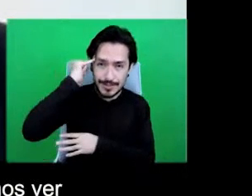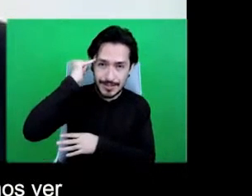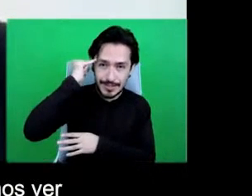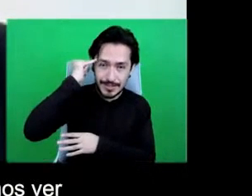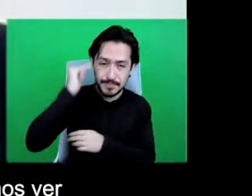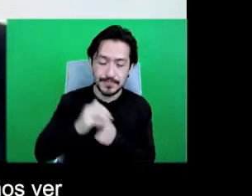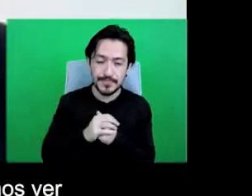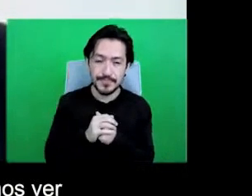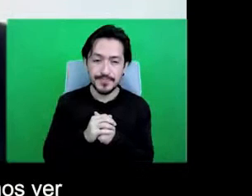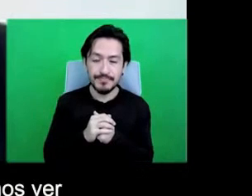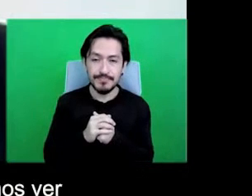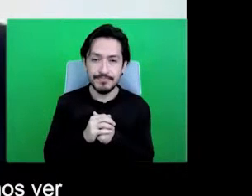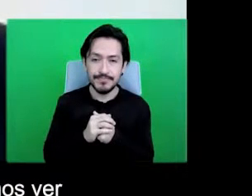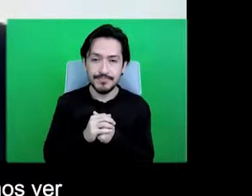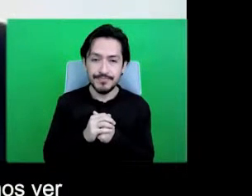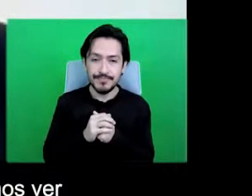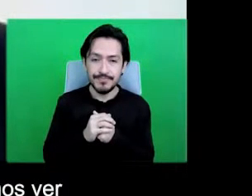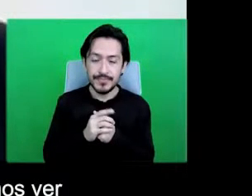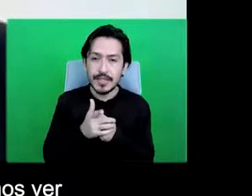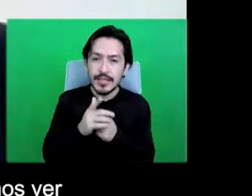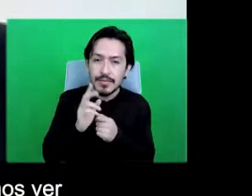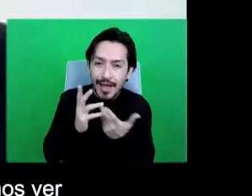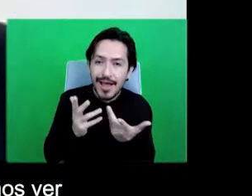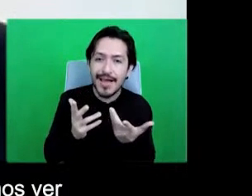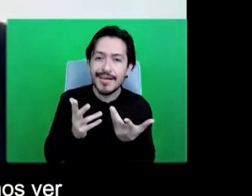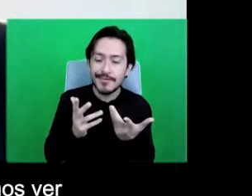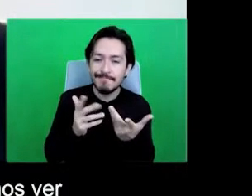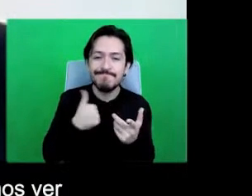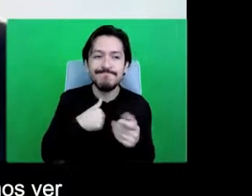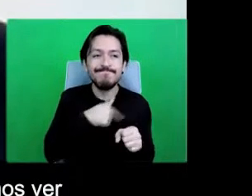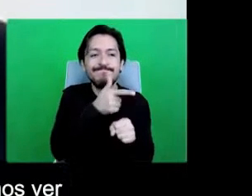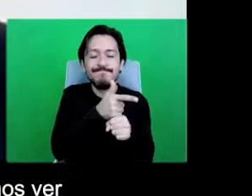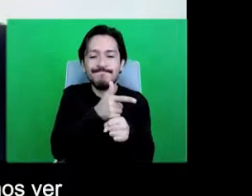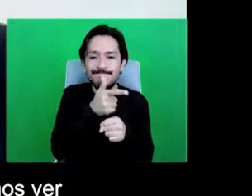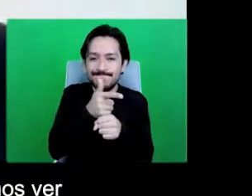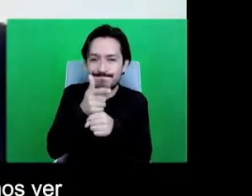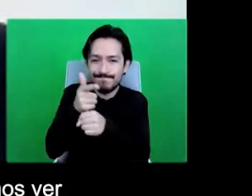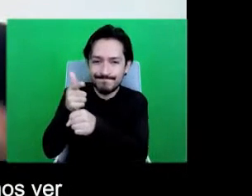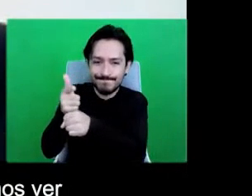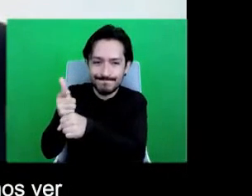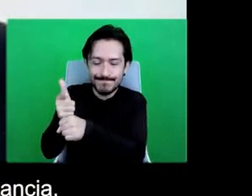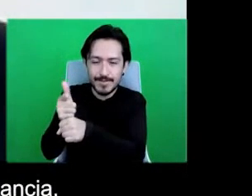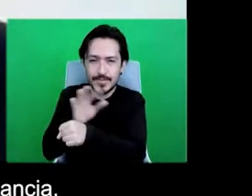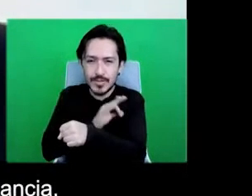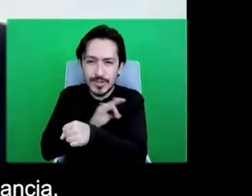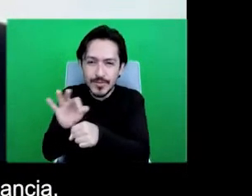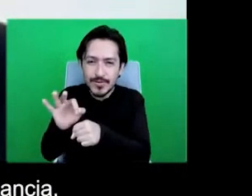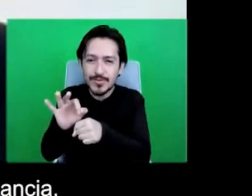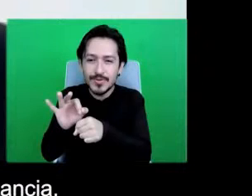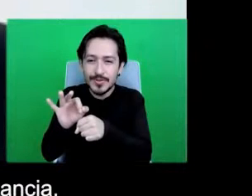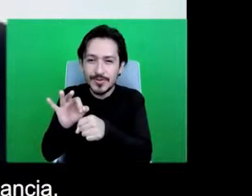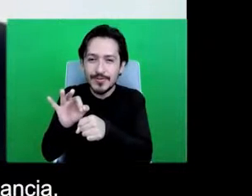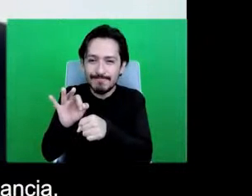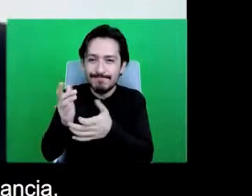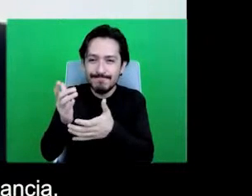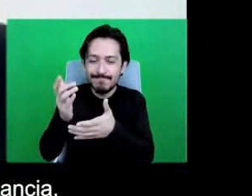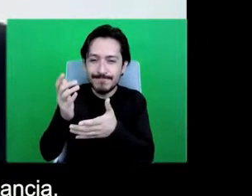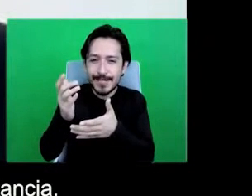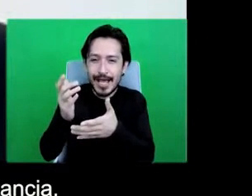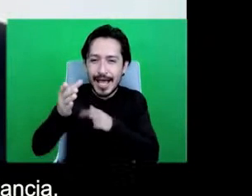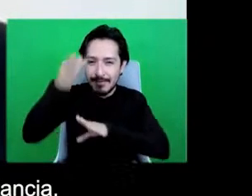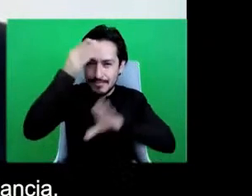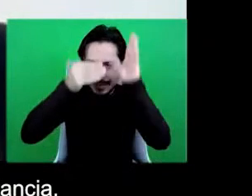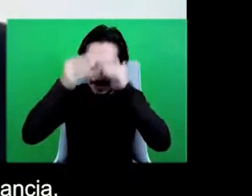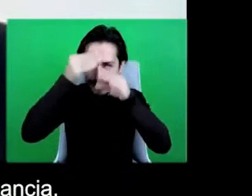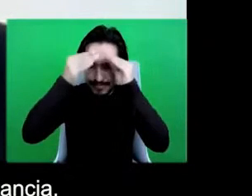muchas aristas en donde pudimos ver desde el plano intelectual, desde el plano social, pero yo a lo que me enfoqué en una primera